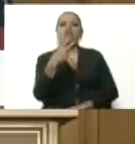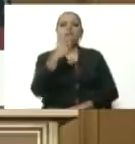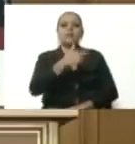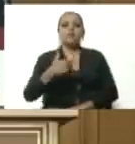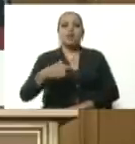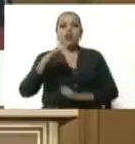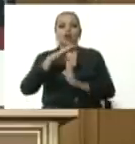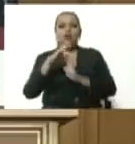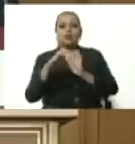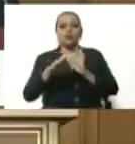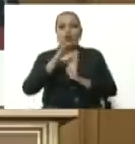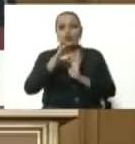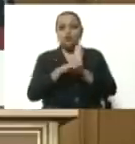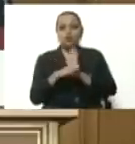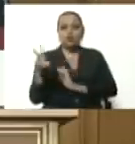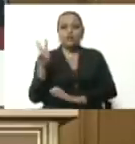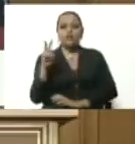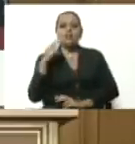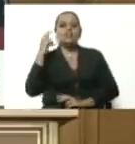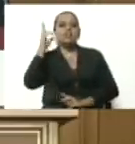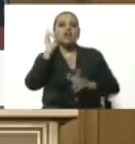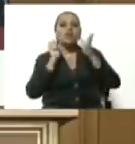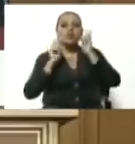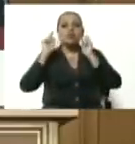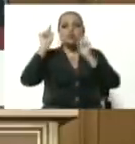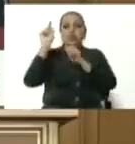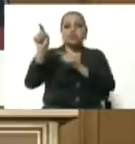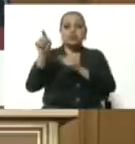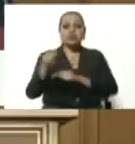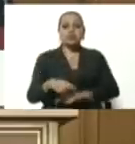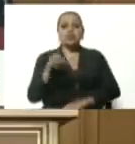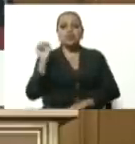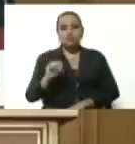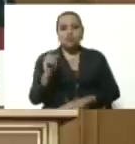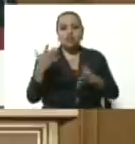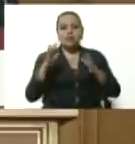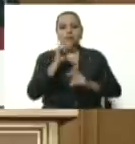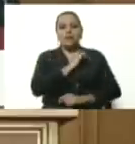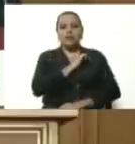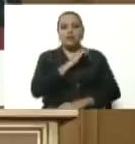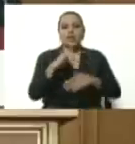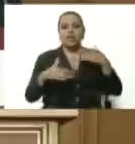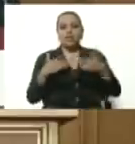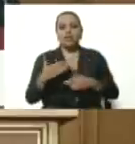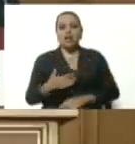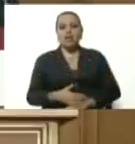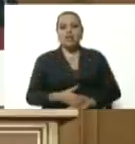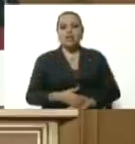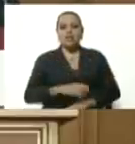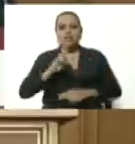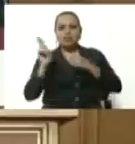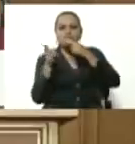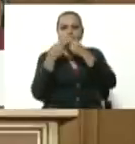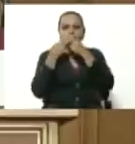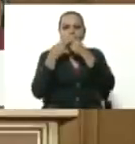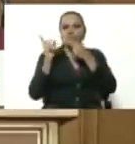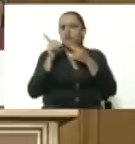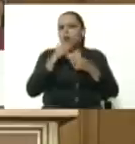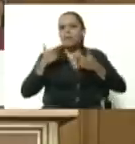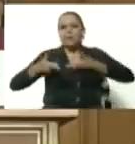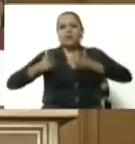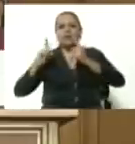de los parlamentarios venezolanos se escuche ya. A eso sí le tiene miedo. Es una operación de censura lo que están haciendo.